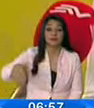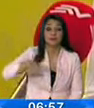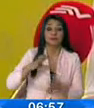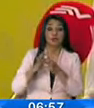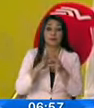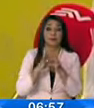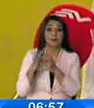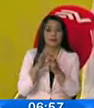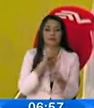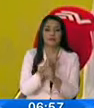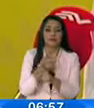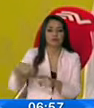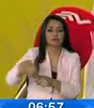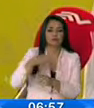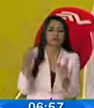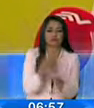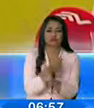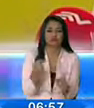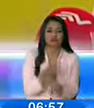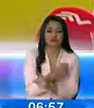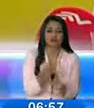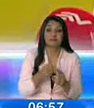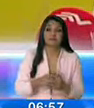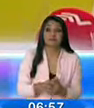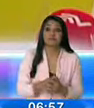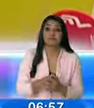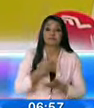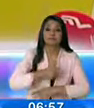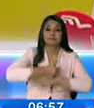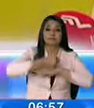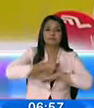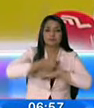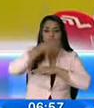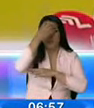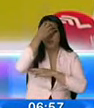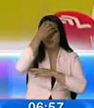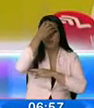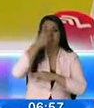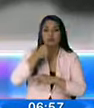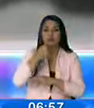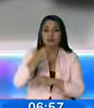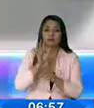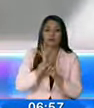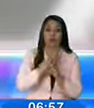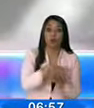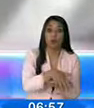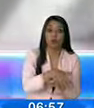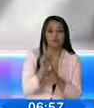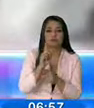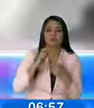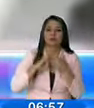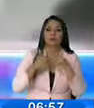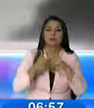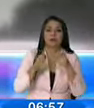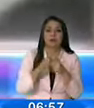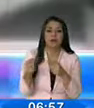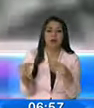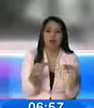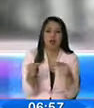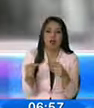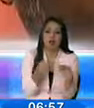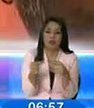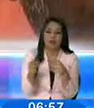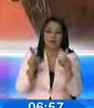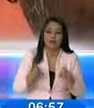una agresión. Las autoridades de educación mencionaron que no se trataba de un nuevo caso de bullying, sino de un problema entre pares que será